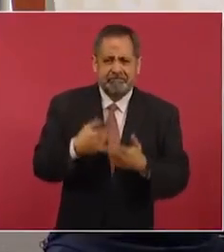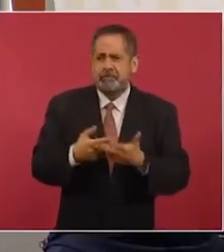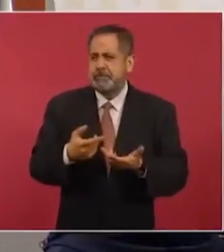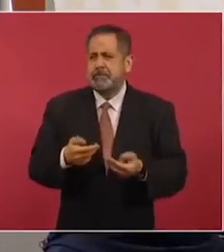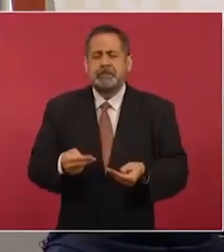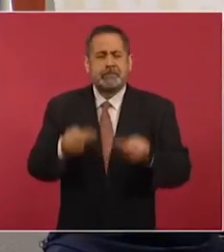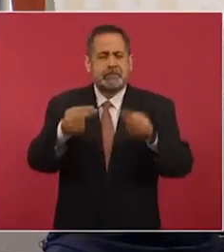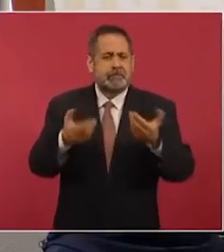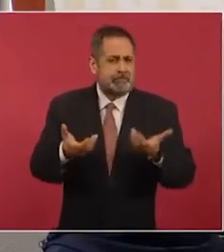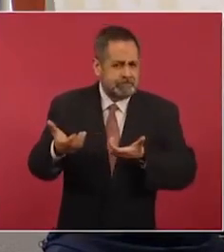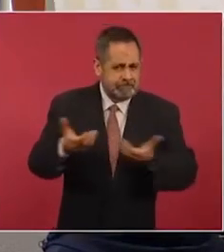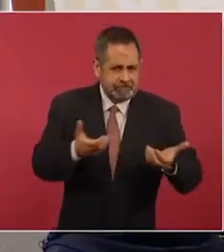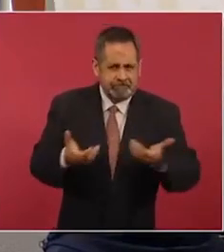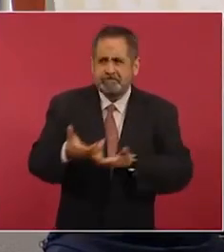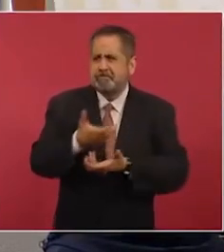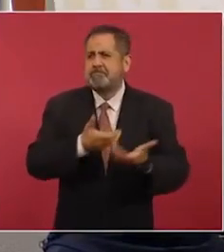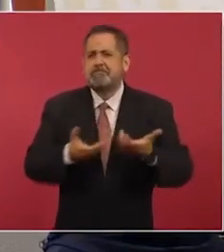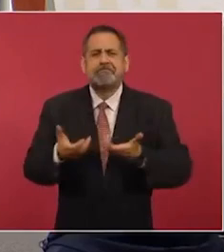comercial.